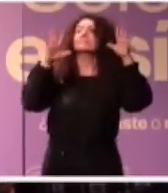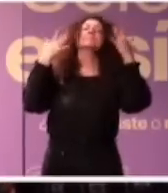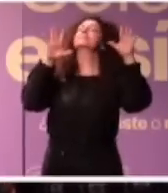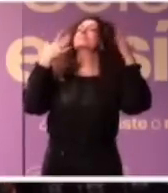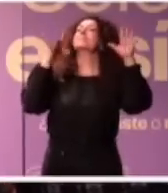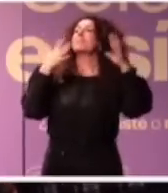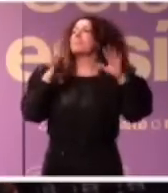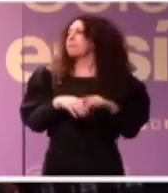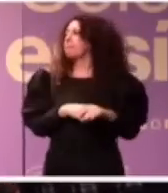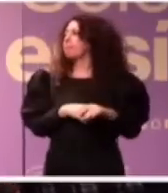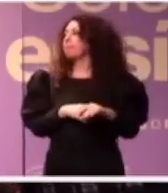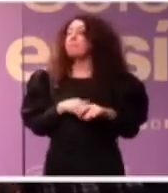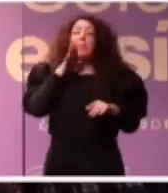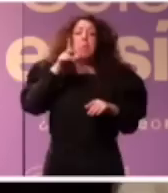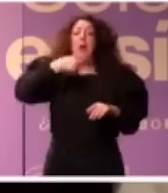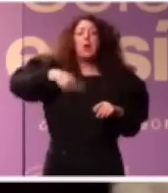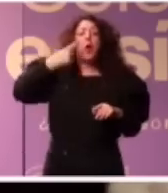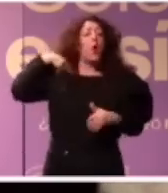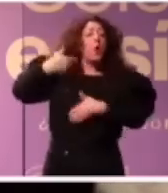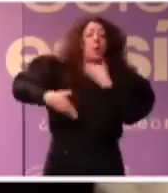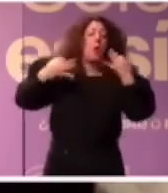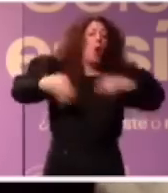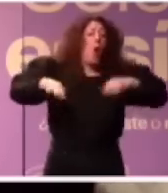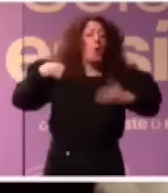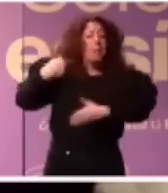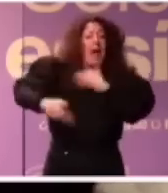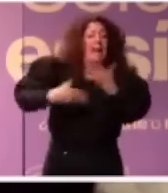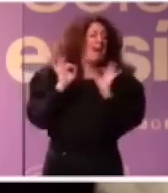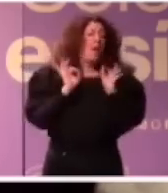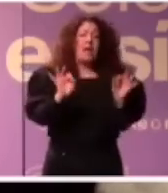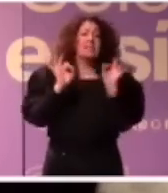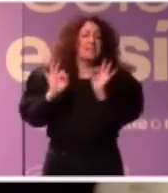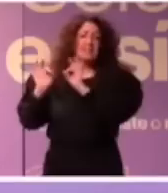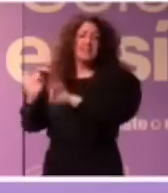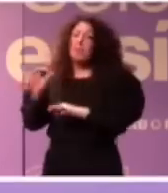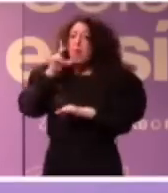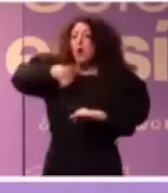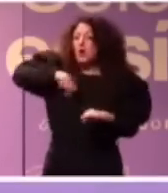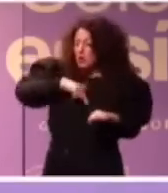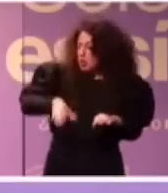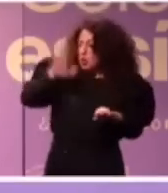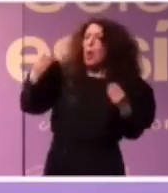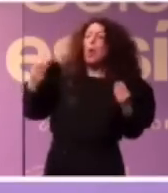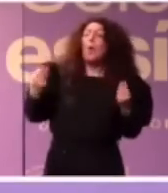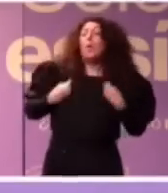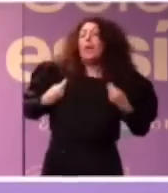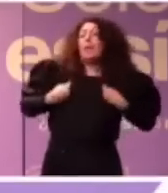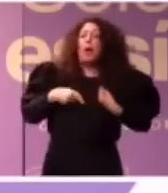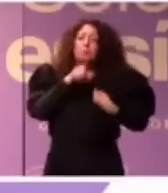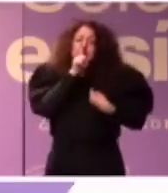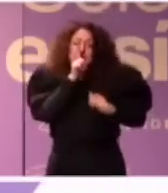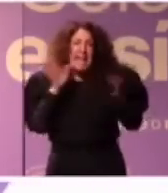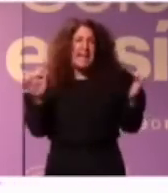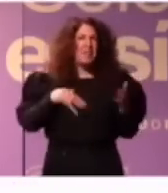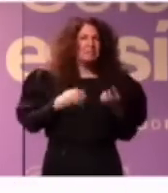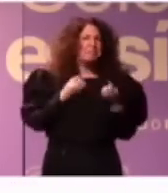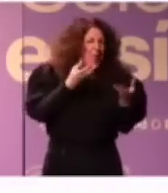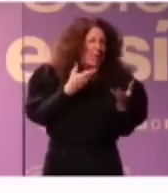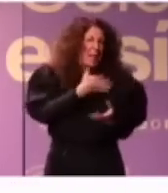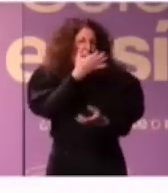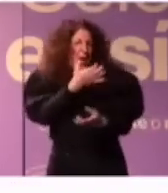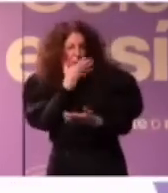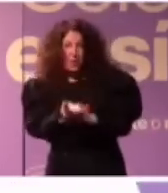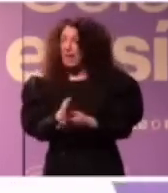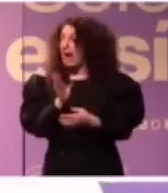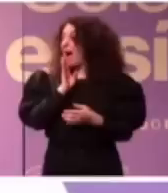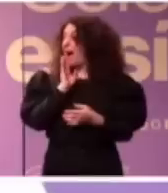Porque hemos normalizado esas violencias, porque las hemos vivido en silencio, porque nos daba vergüenza, como decía